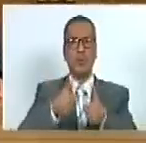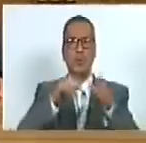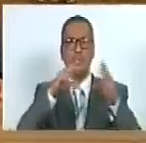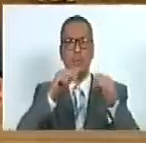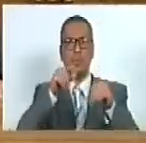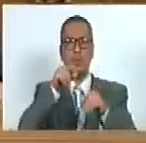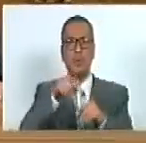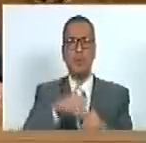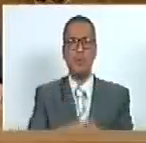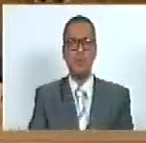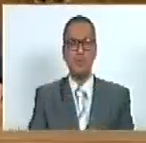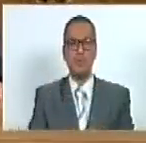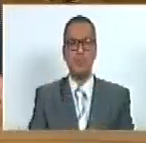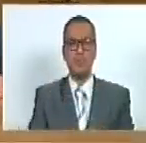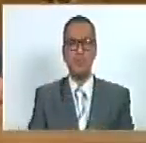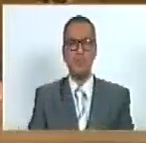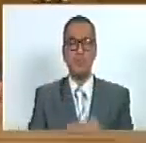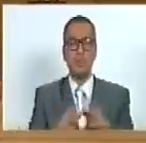de esa